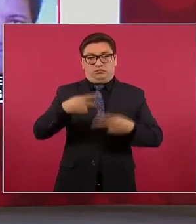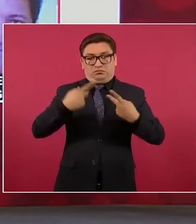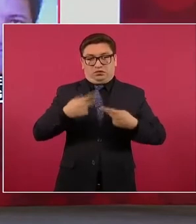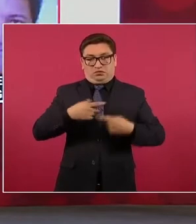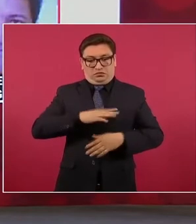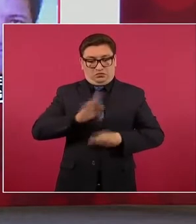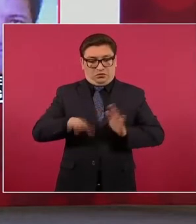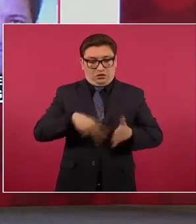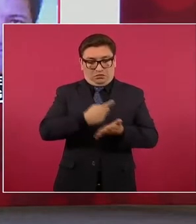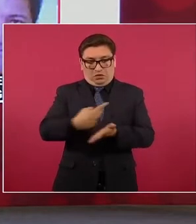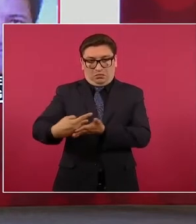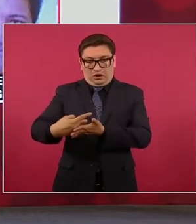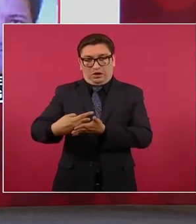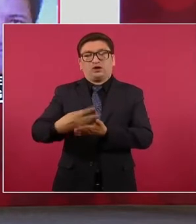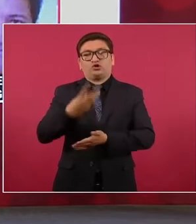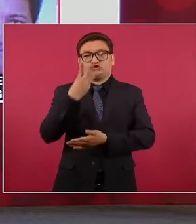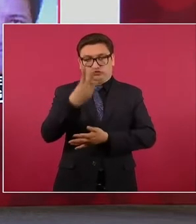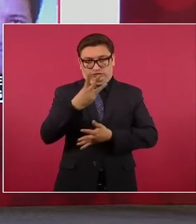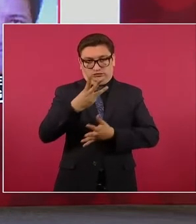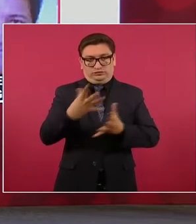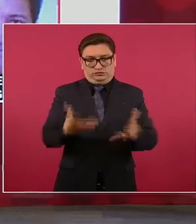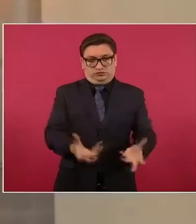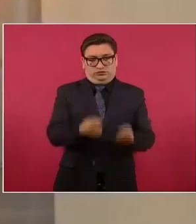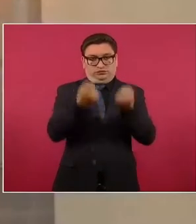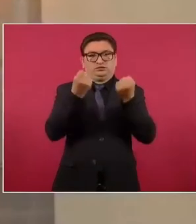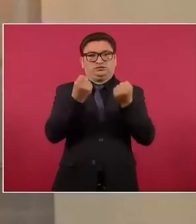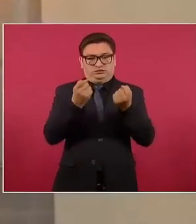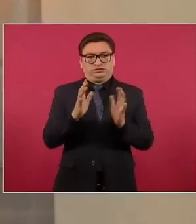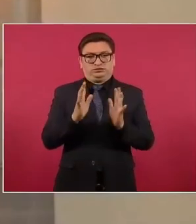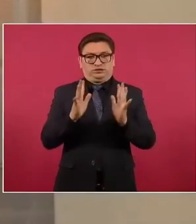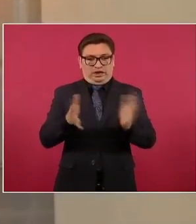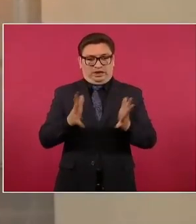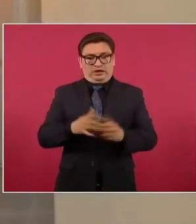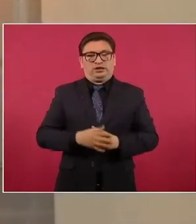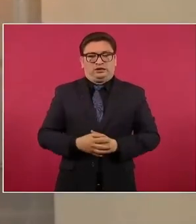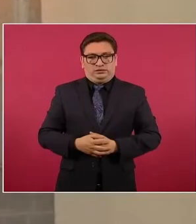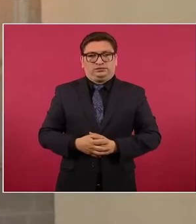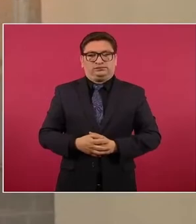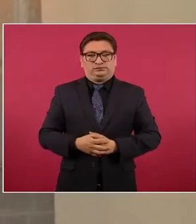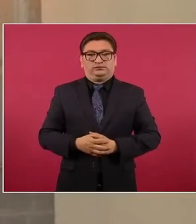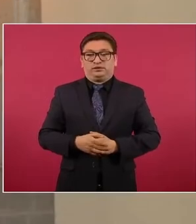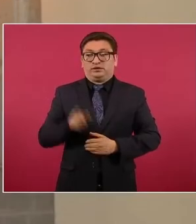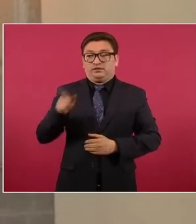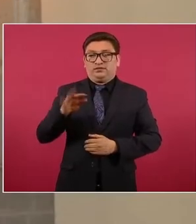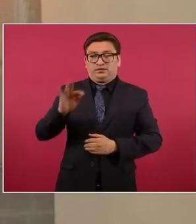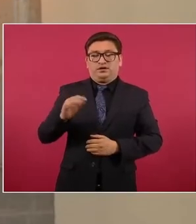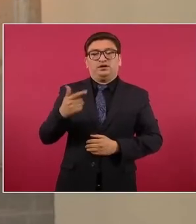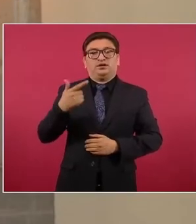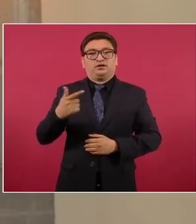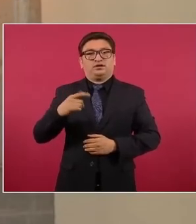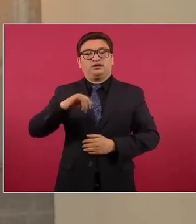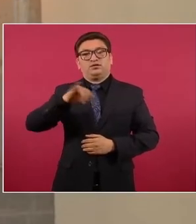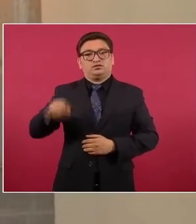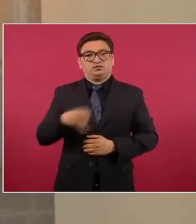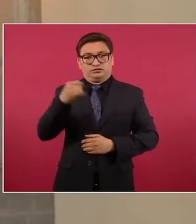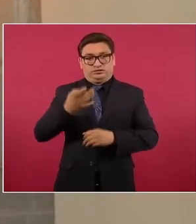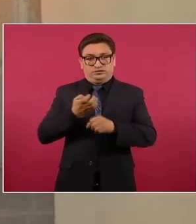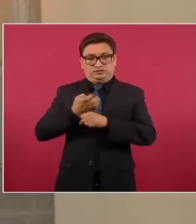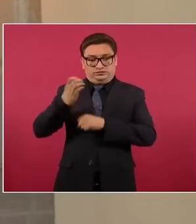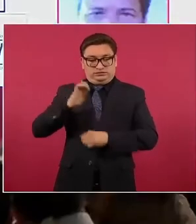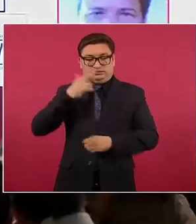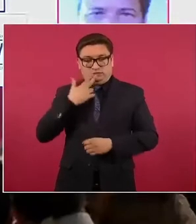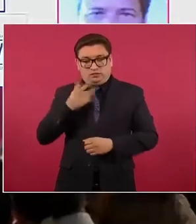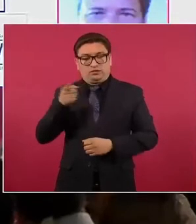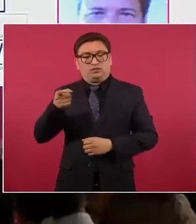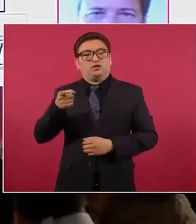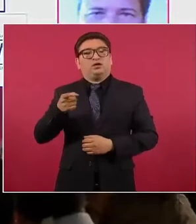de las tres víctimas en una operación en la que participaron la Fiscalía General de Justicia del Estado de Chihuahua